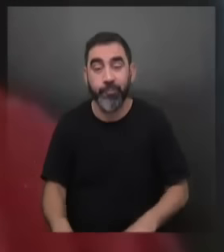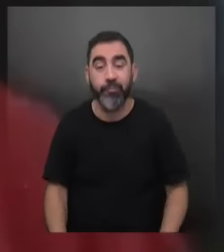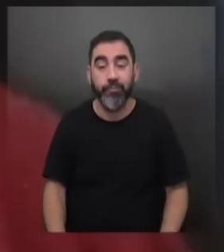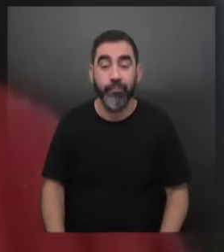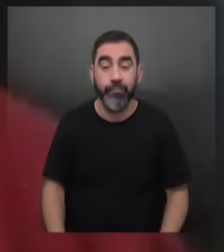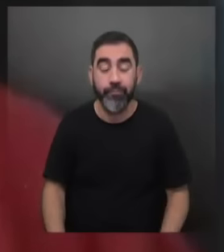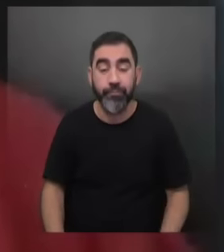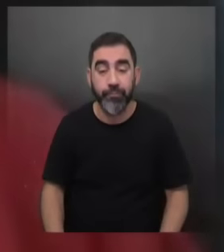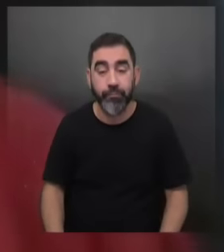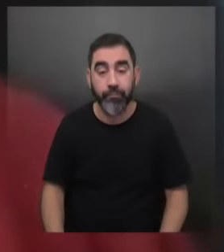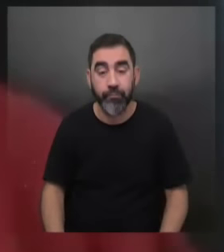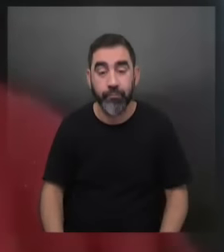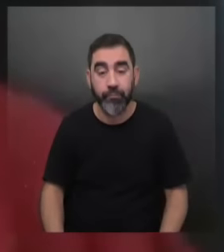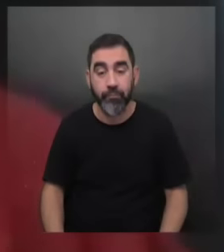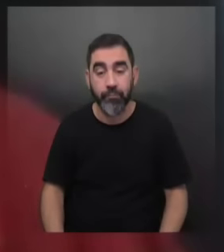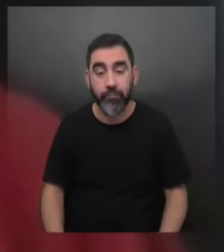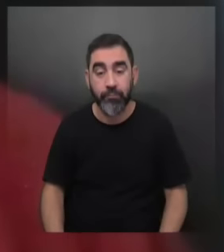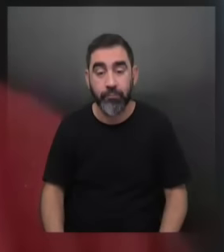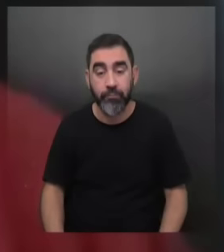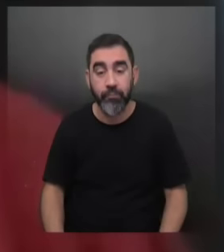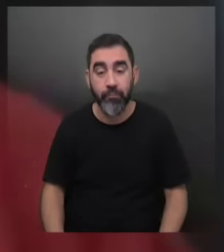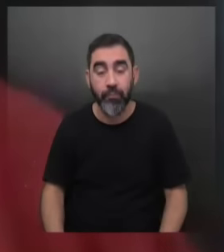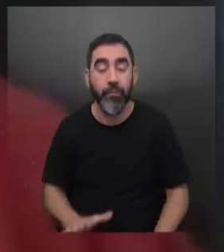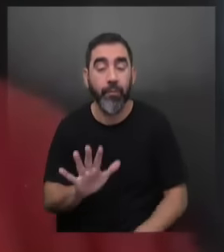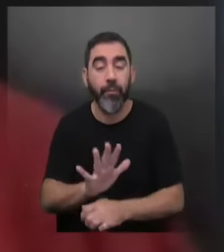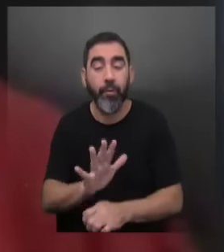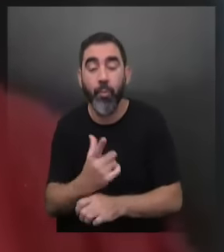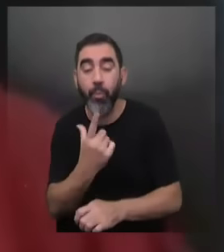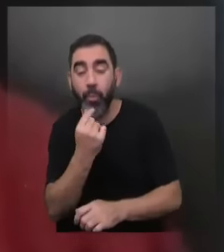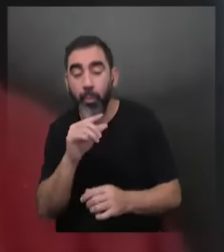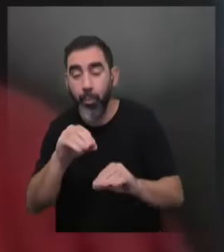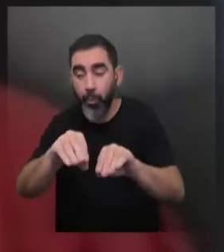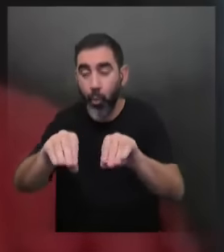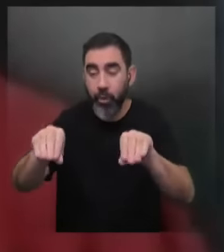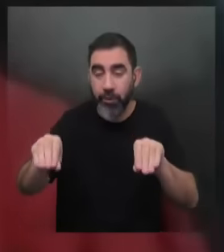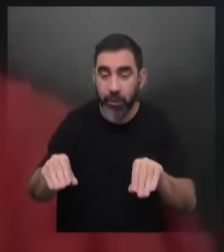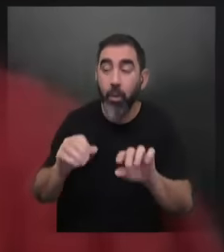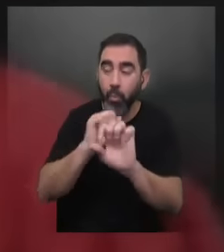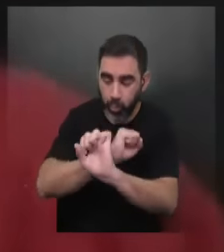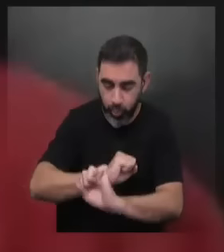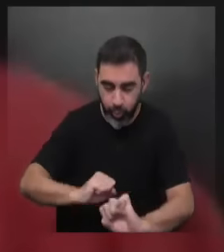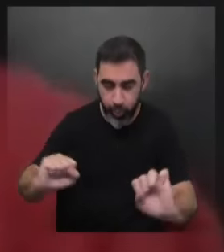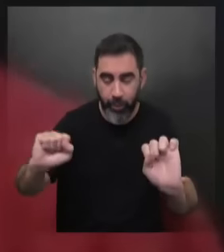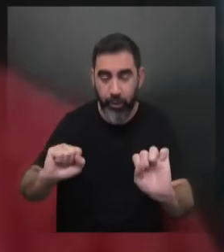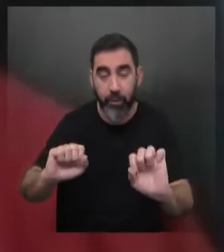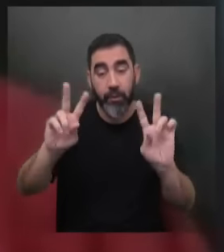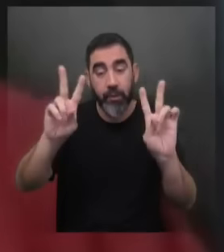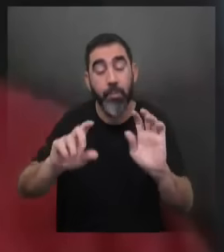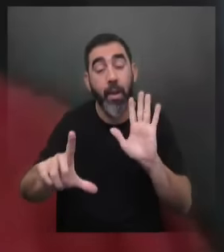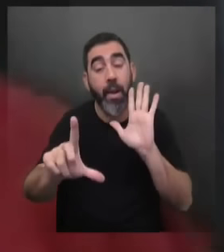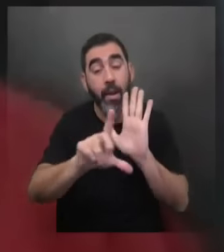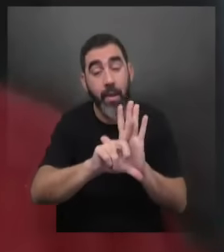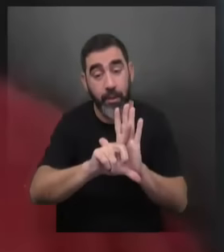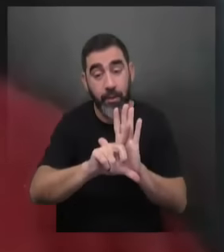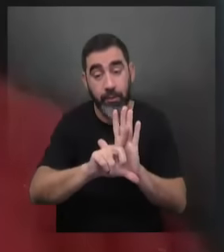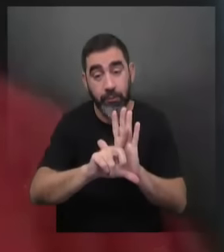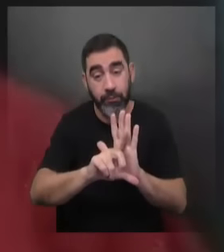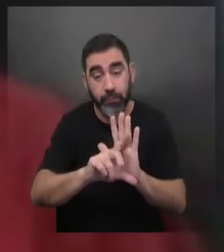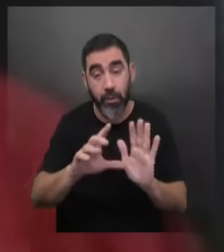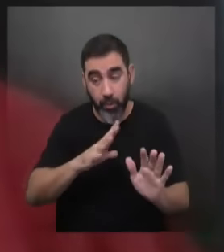departamental es de la policía territorial no que está avalado en el marco de la ley digamos